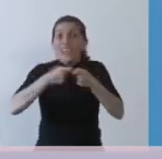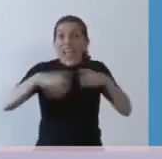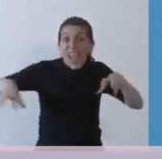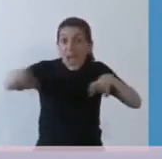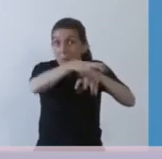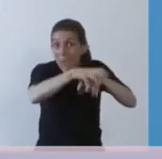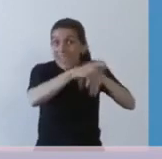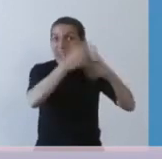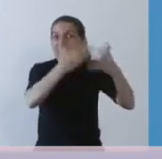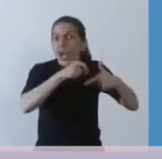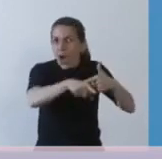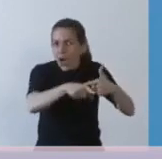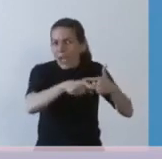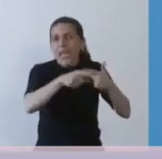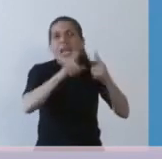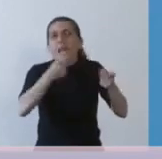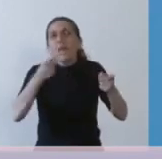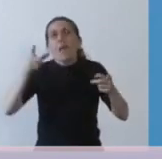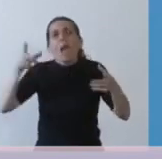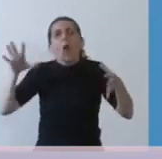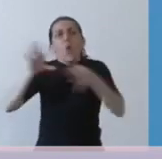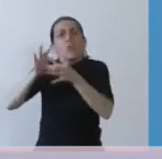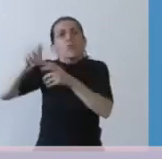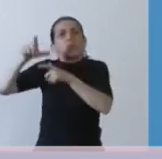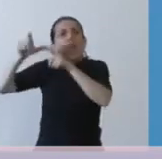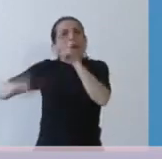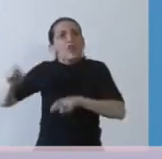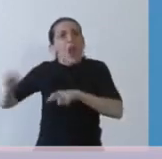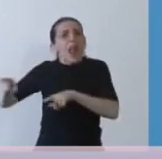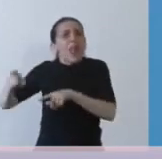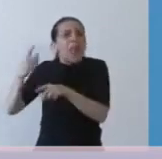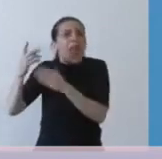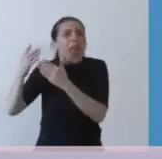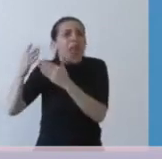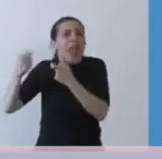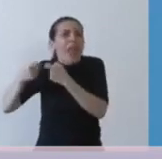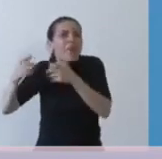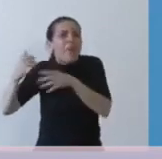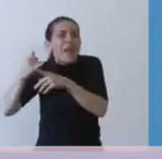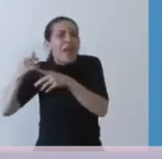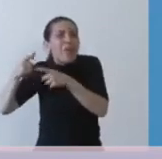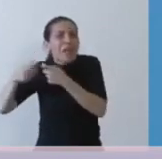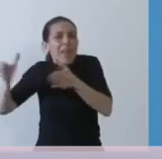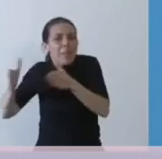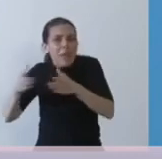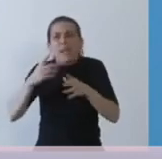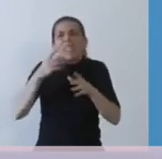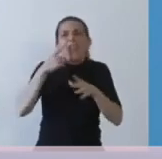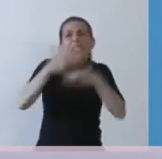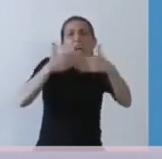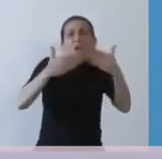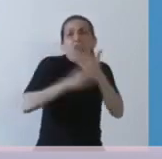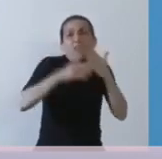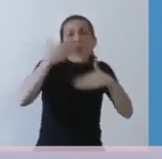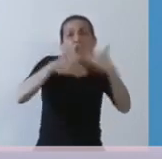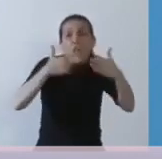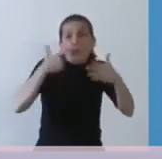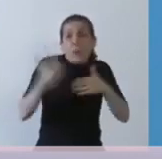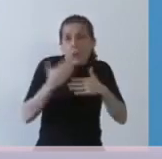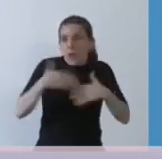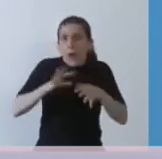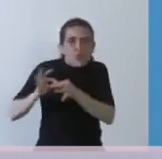de empresas y cámaras Y el personal de la secretaría pyme y otros personal del Ministerio de desarrollo productivo vamos a generar esta red de soluciones